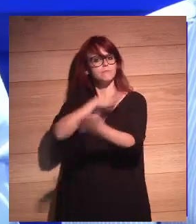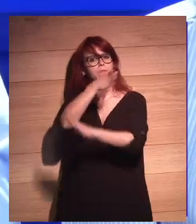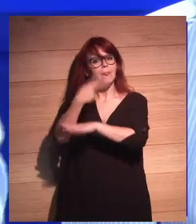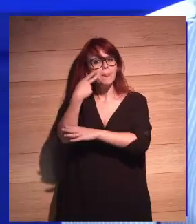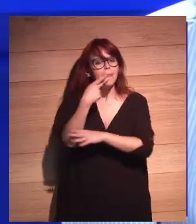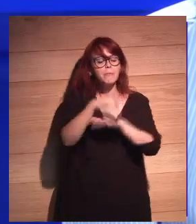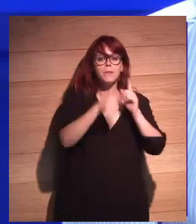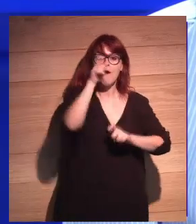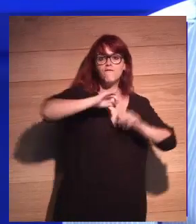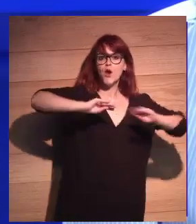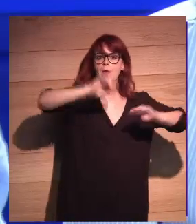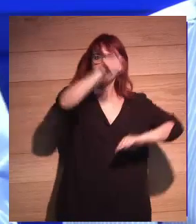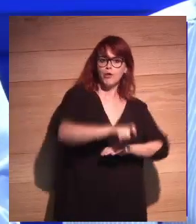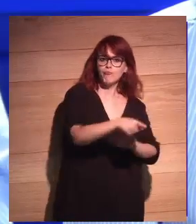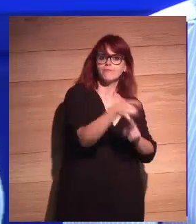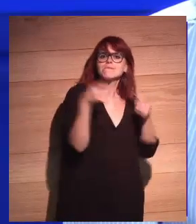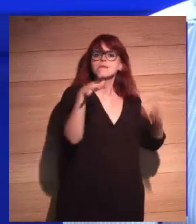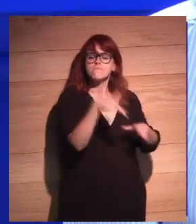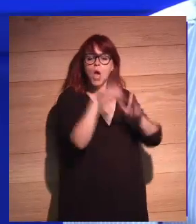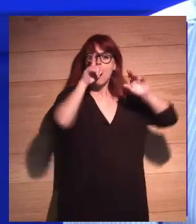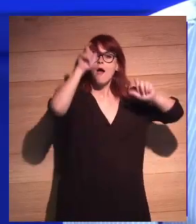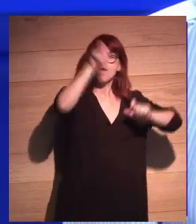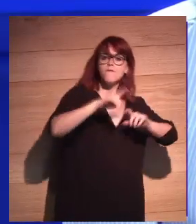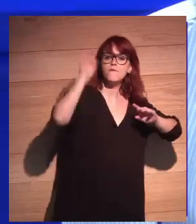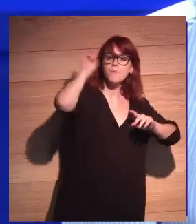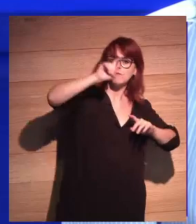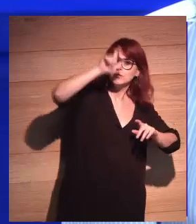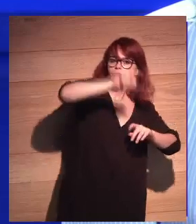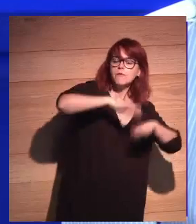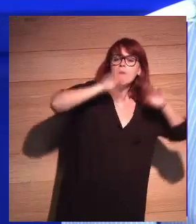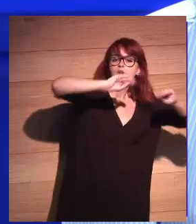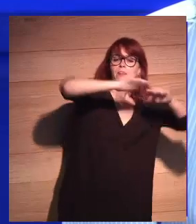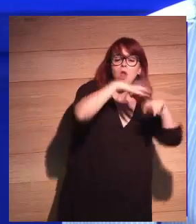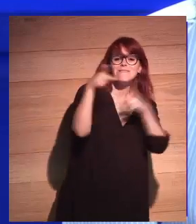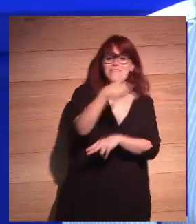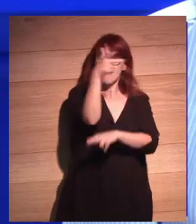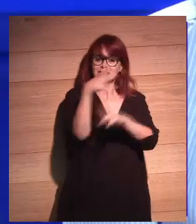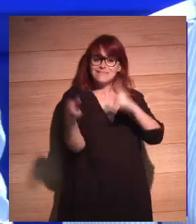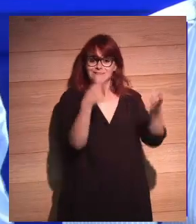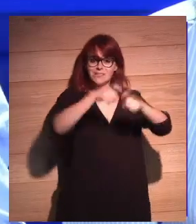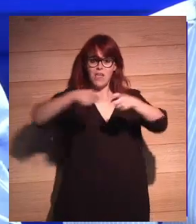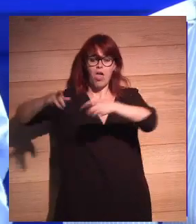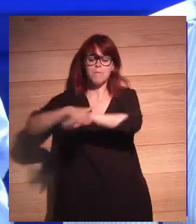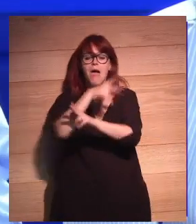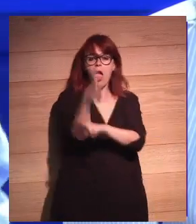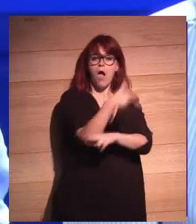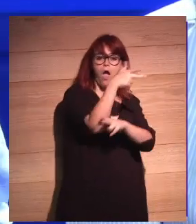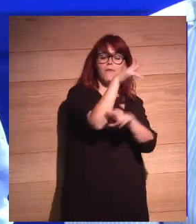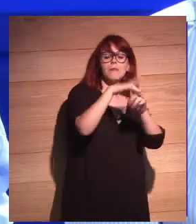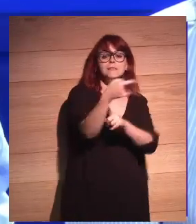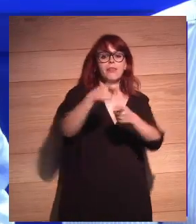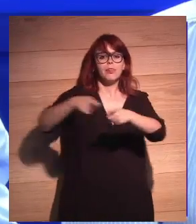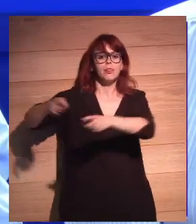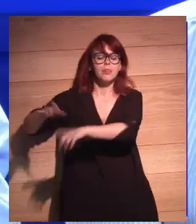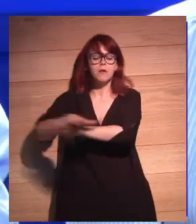formar a los formadores. Formábamos a los formadores y grabábamos todas las sesiones para tener feedback de lo que allí pasaba.